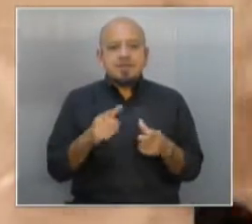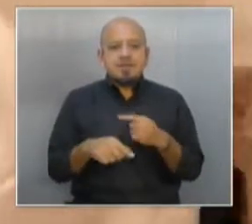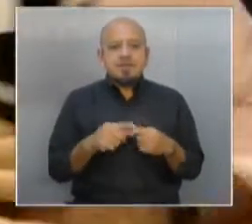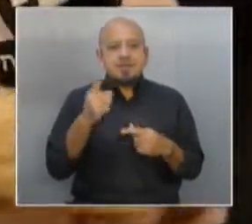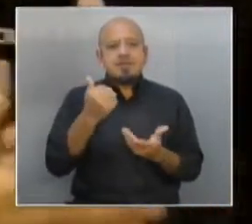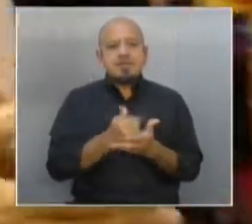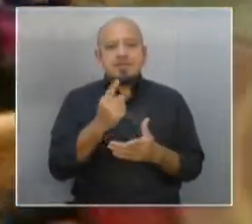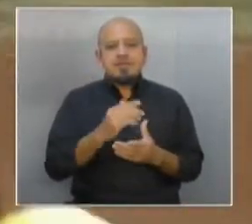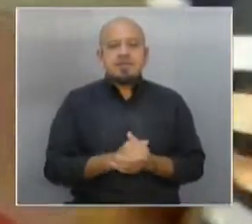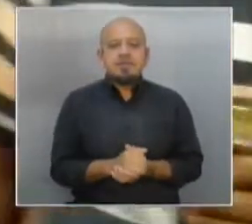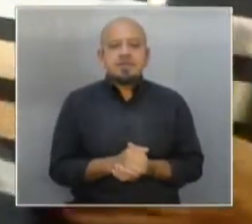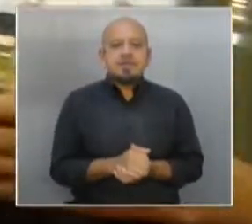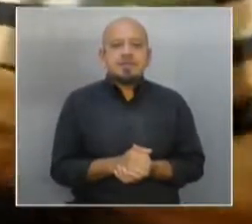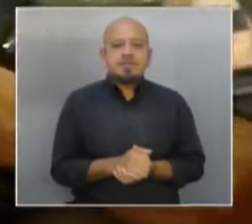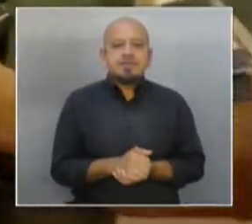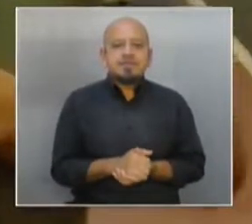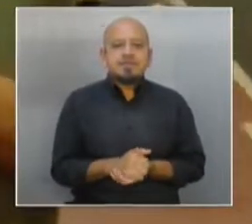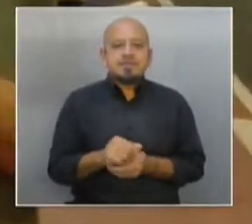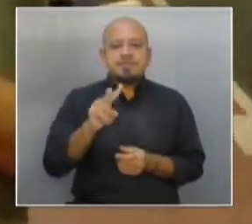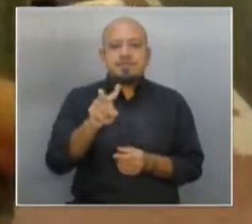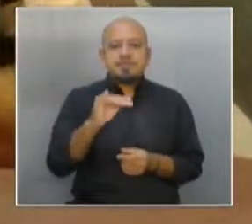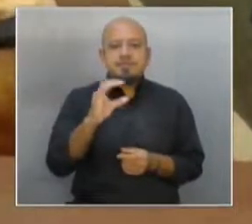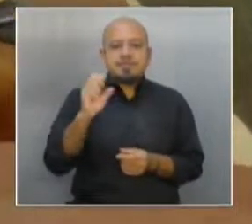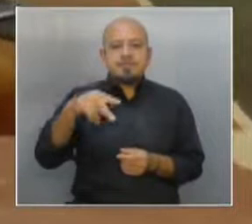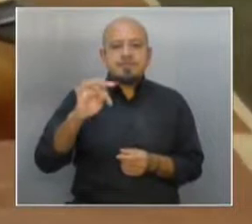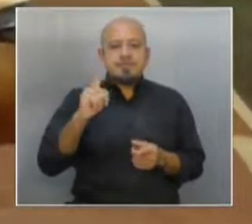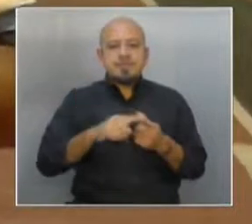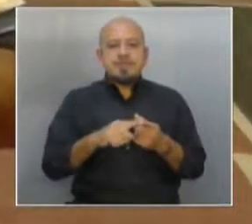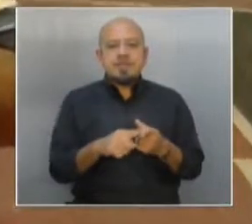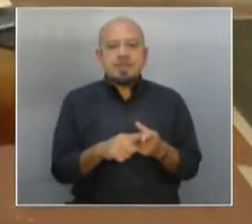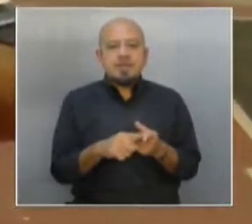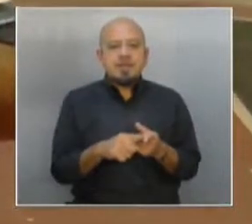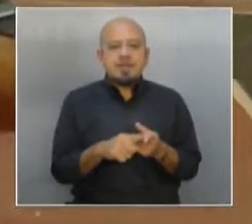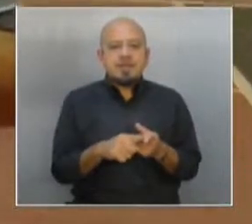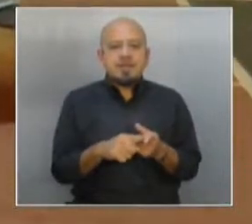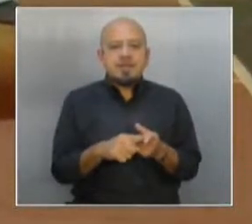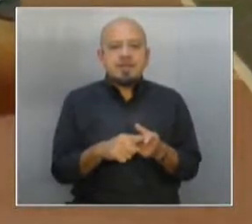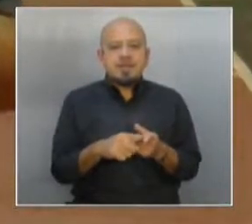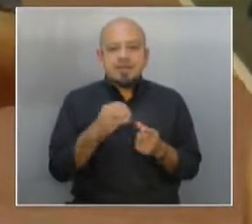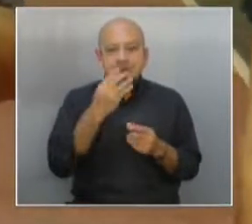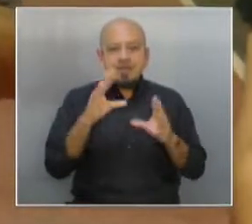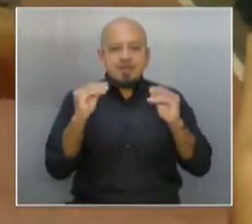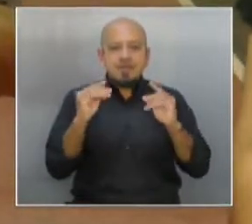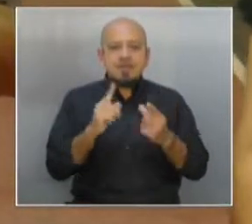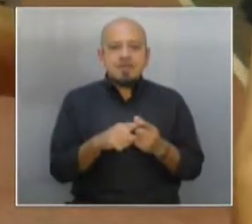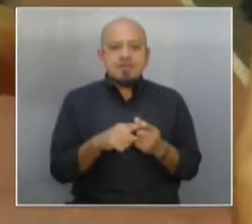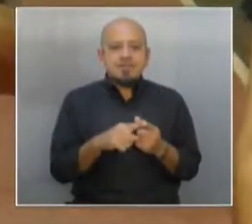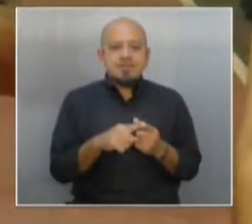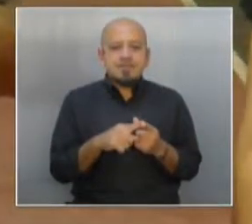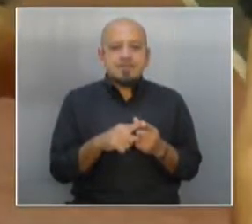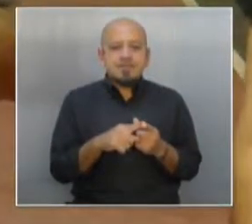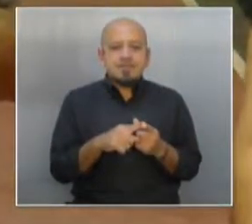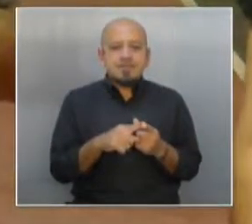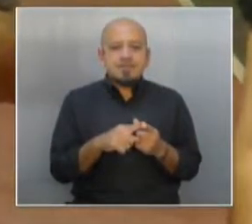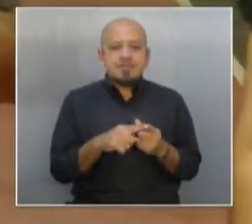teatro. Bueno, acá a mi izquierda tengo a Vicente Surichaki. Buenas noches con todos.